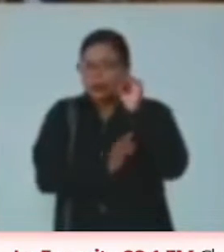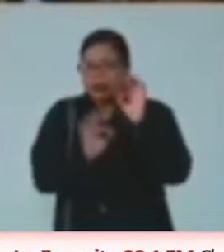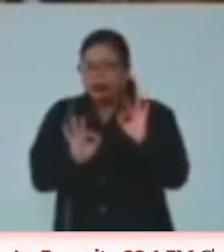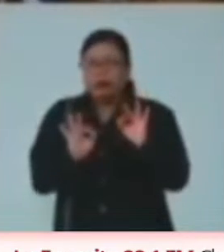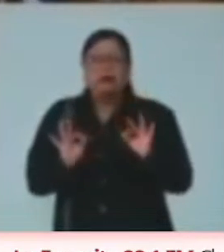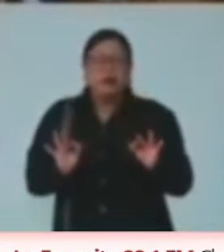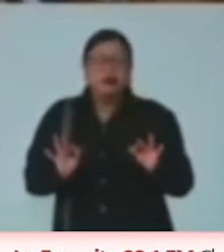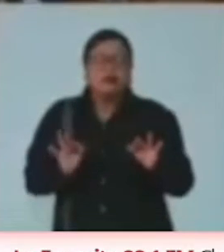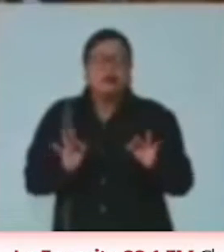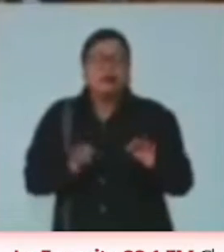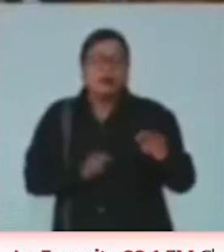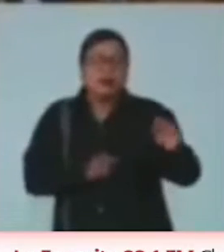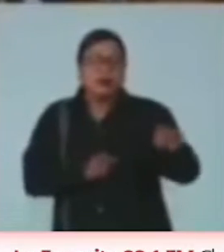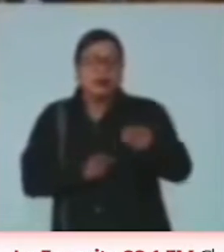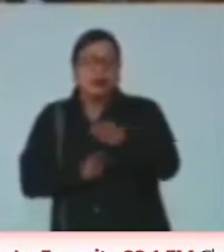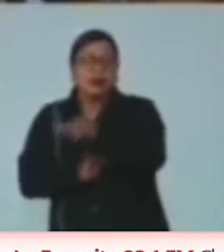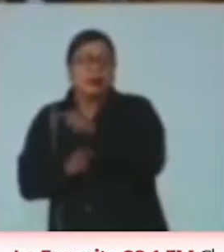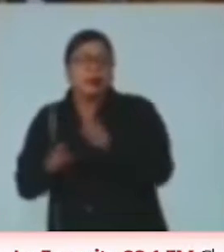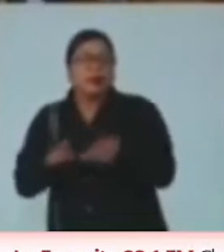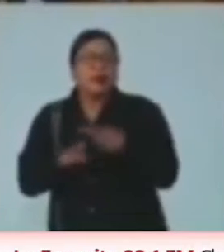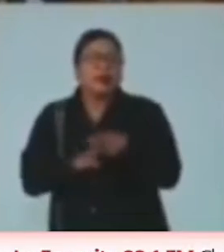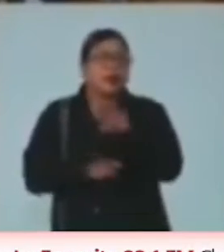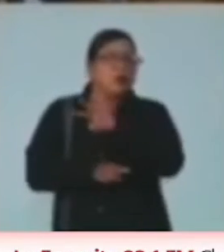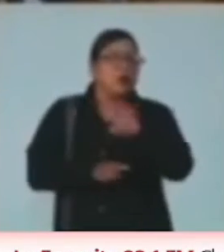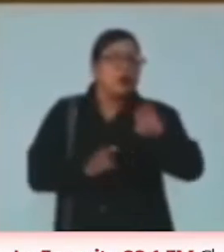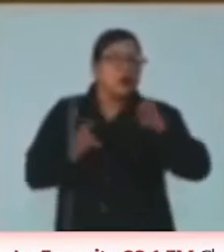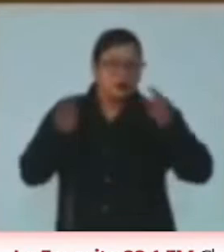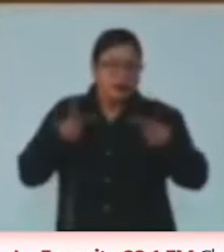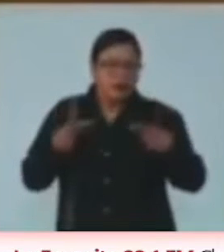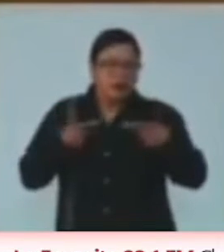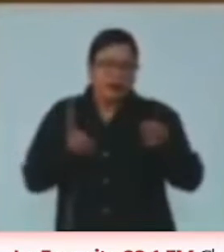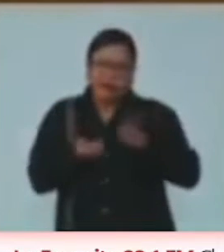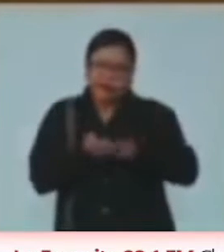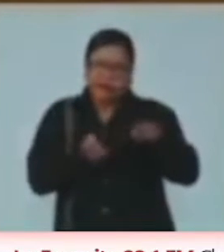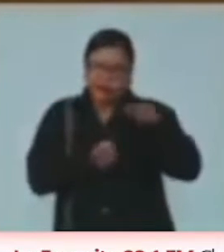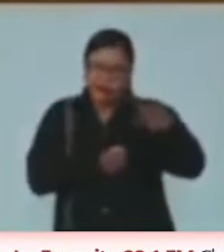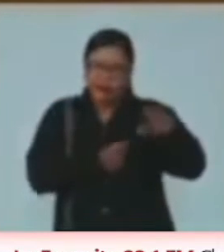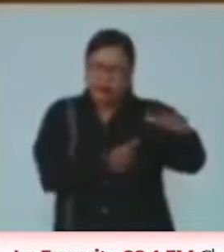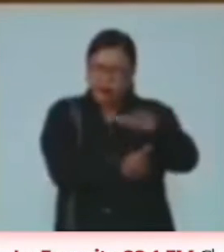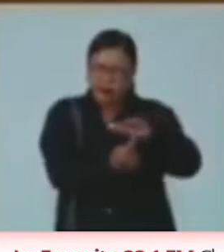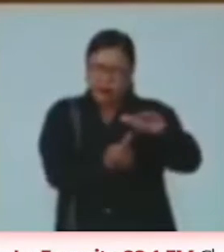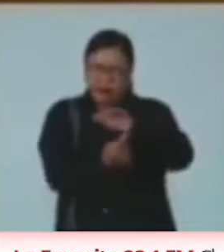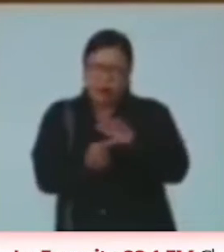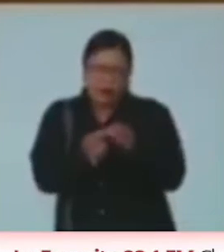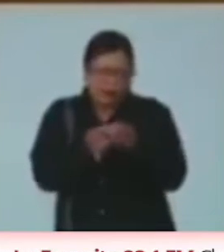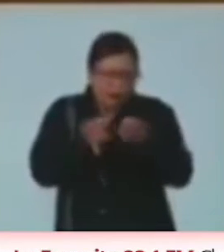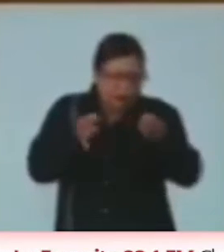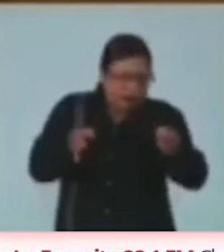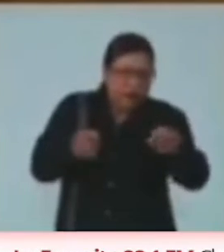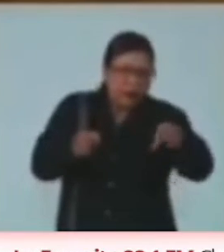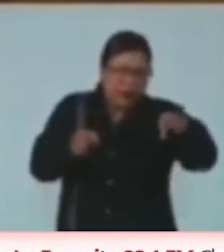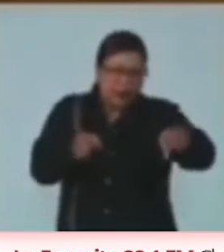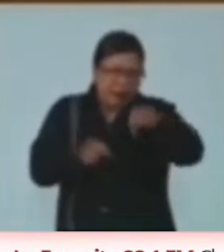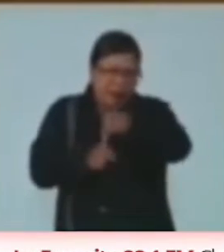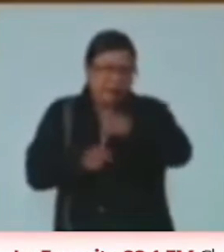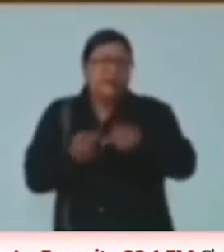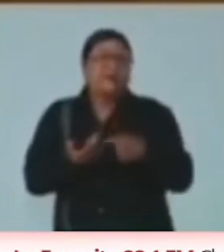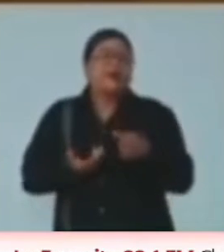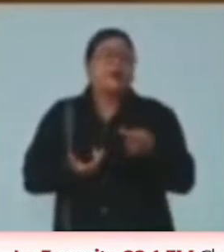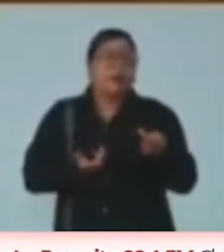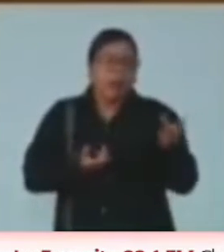con la participación de más de 400 comuneros de las localidades involucradas, de